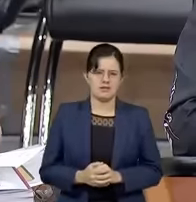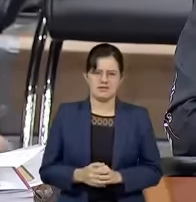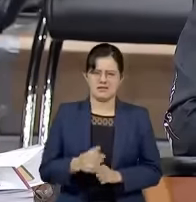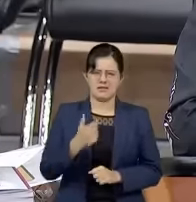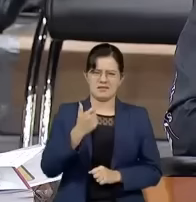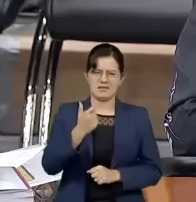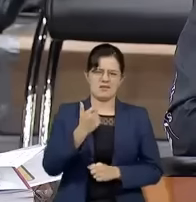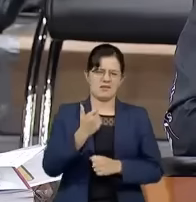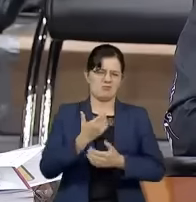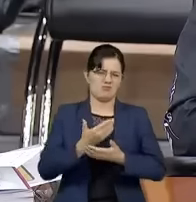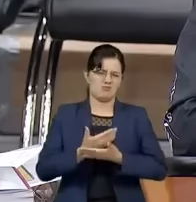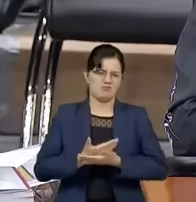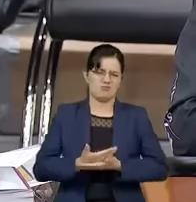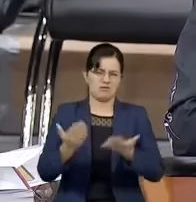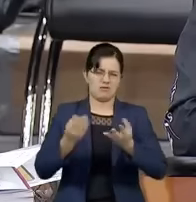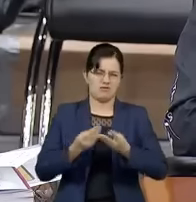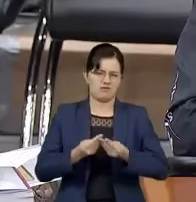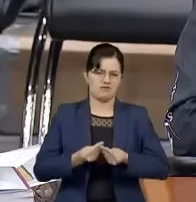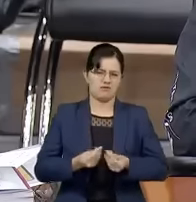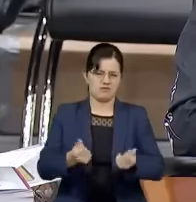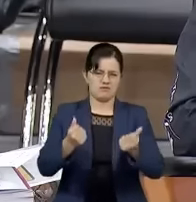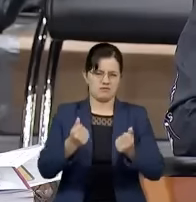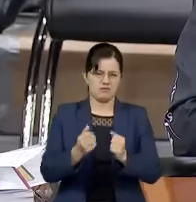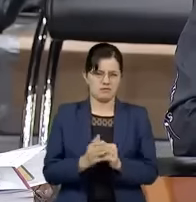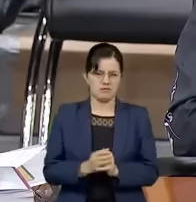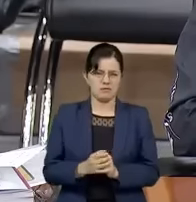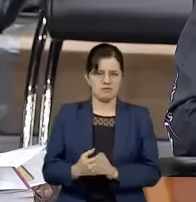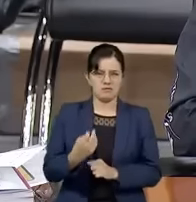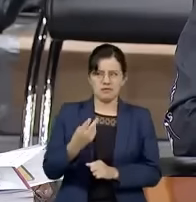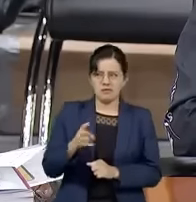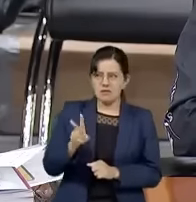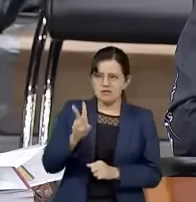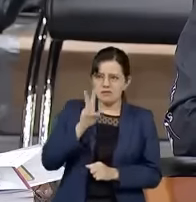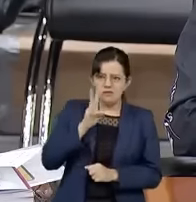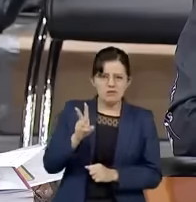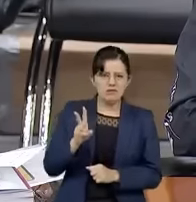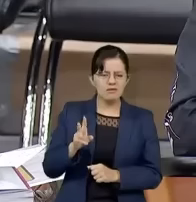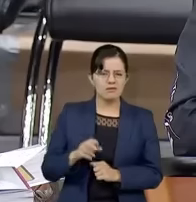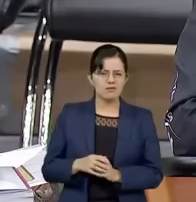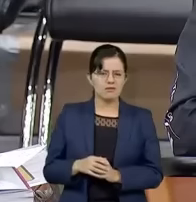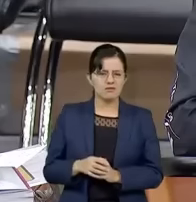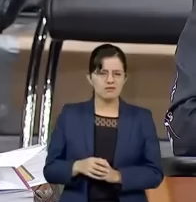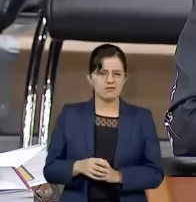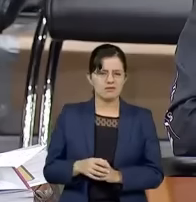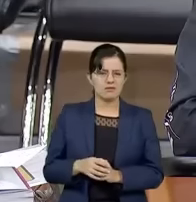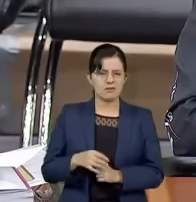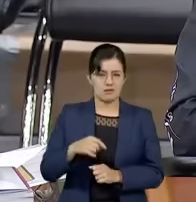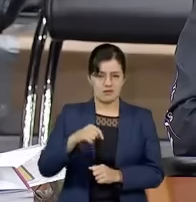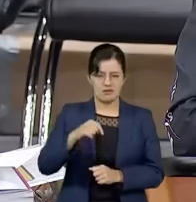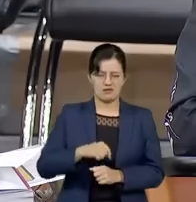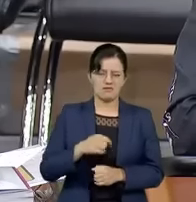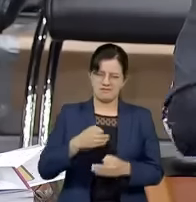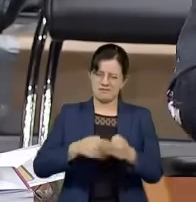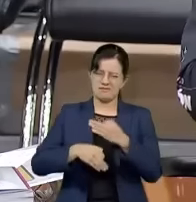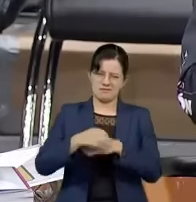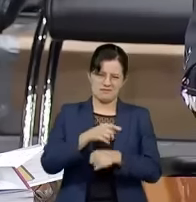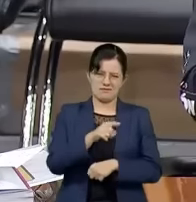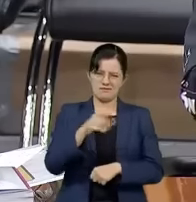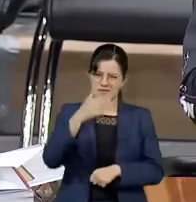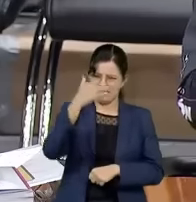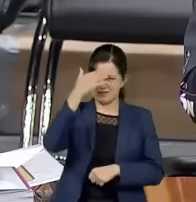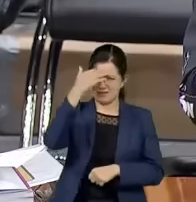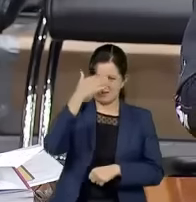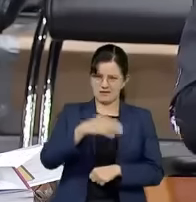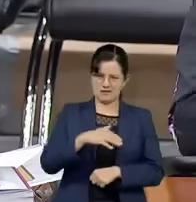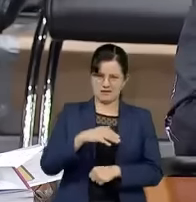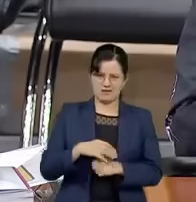de recursos impresionante que se vio nadie aquí puede ocultar el de